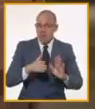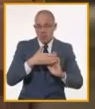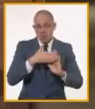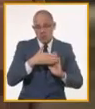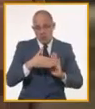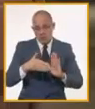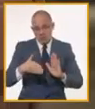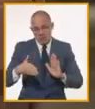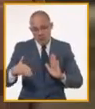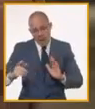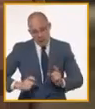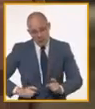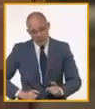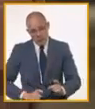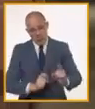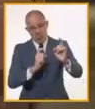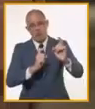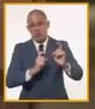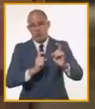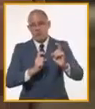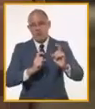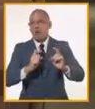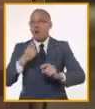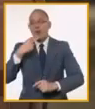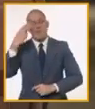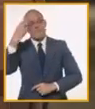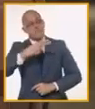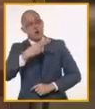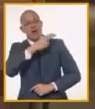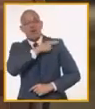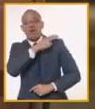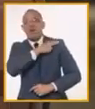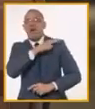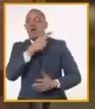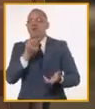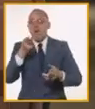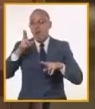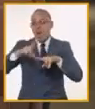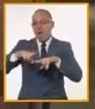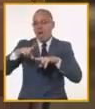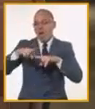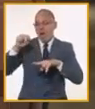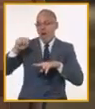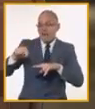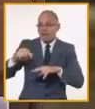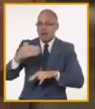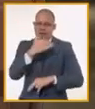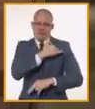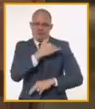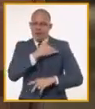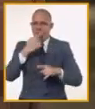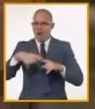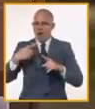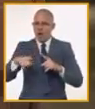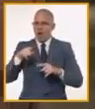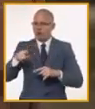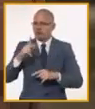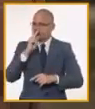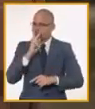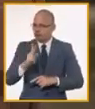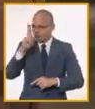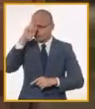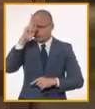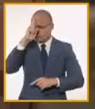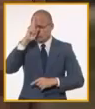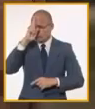revolución, fue nombrado jefe de los servicios médicos de La Habana y de las FARC y luego ministro de Salud